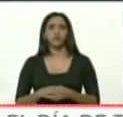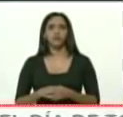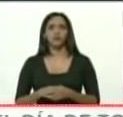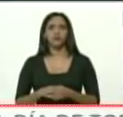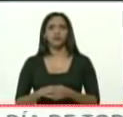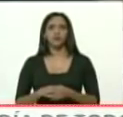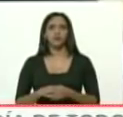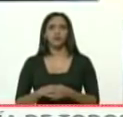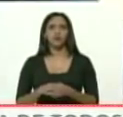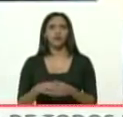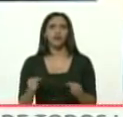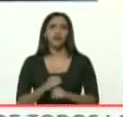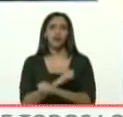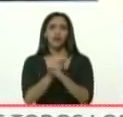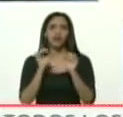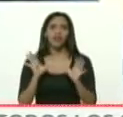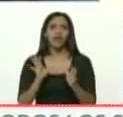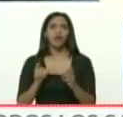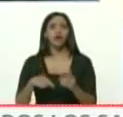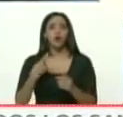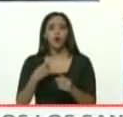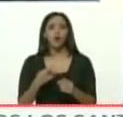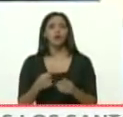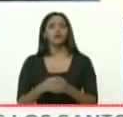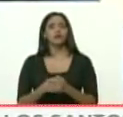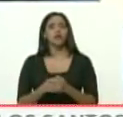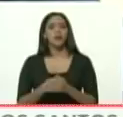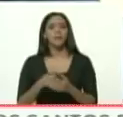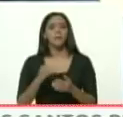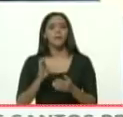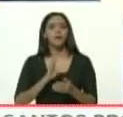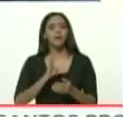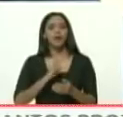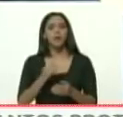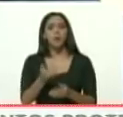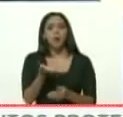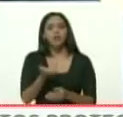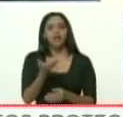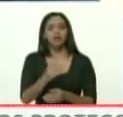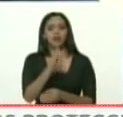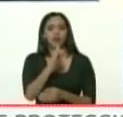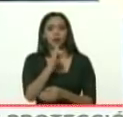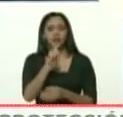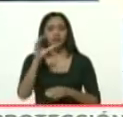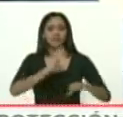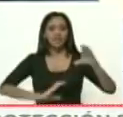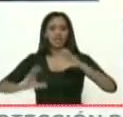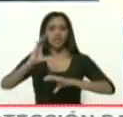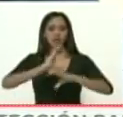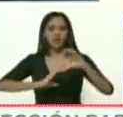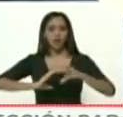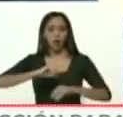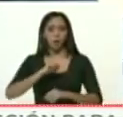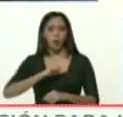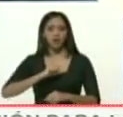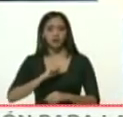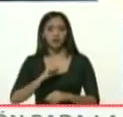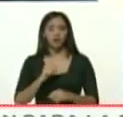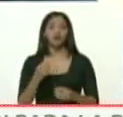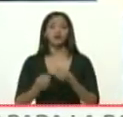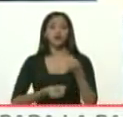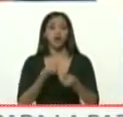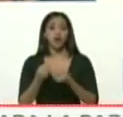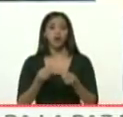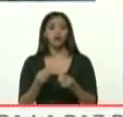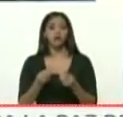Por supuesto, otra fase importante de la investigación científica y penal es que se hace un estudio